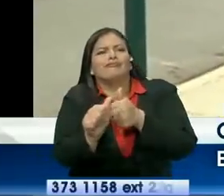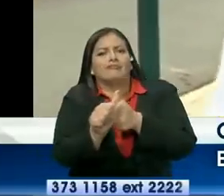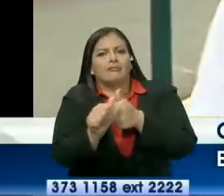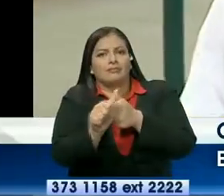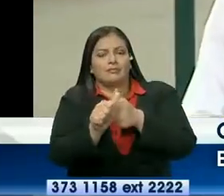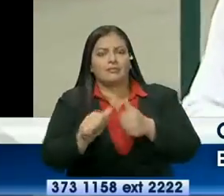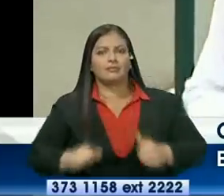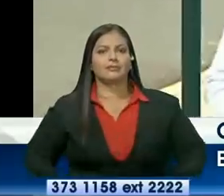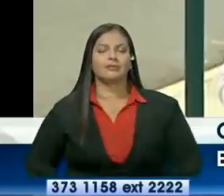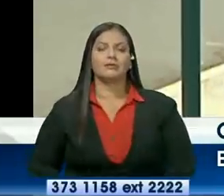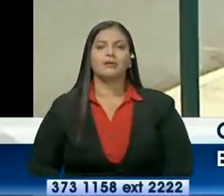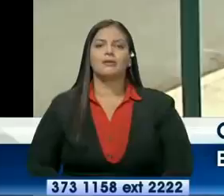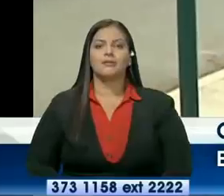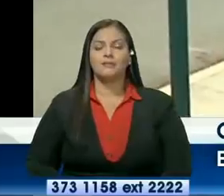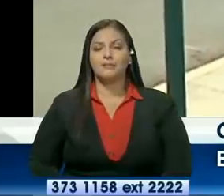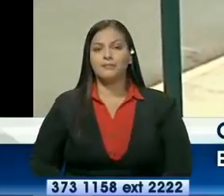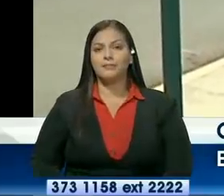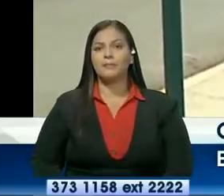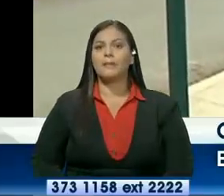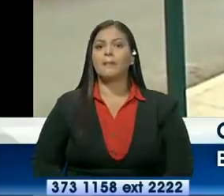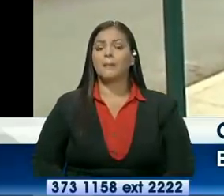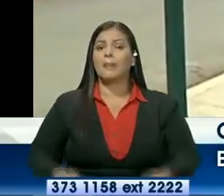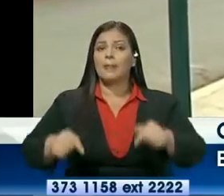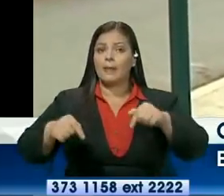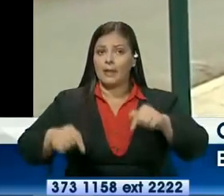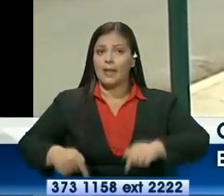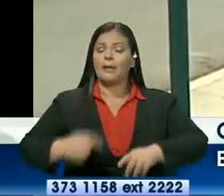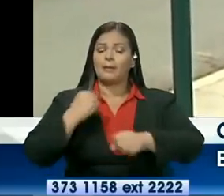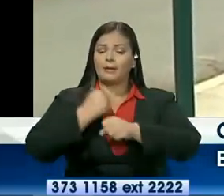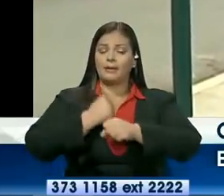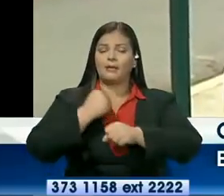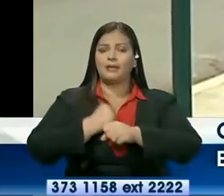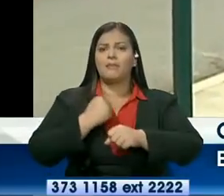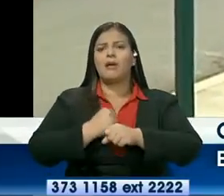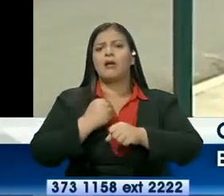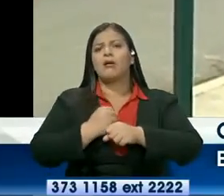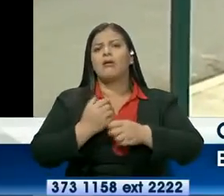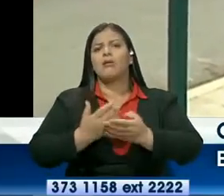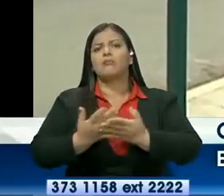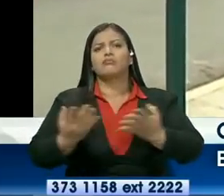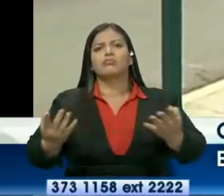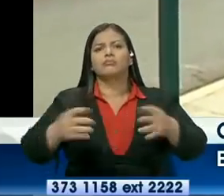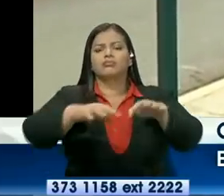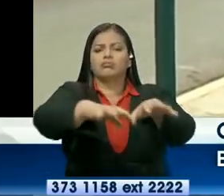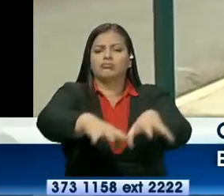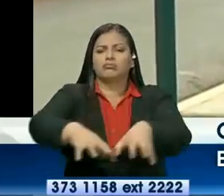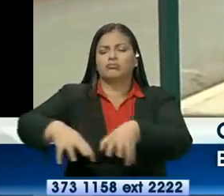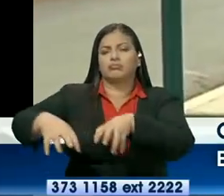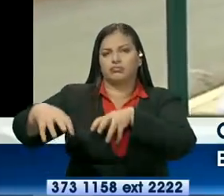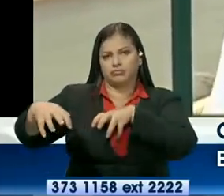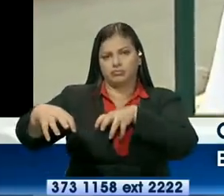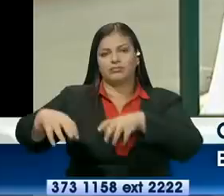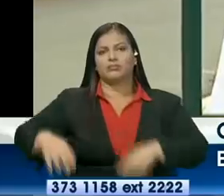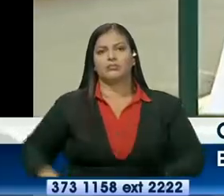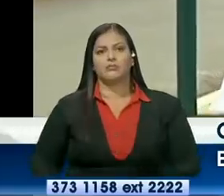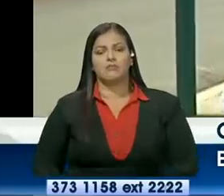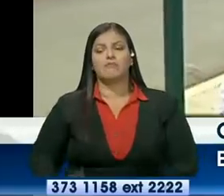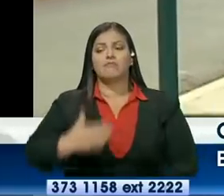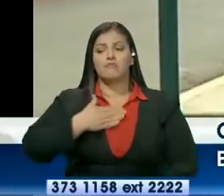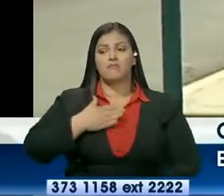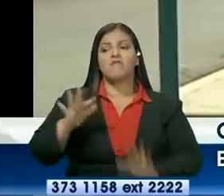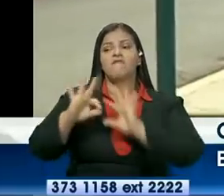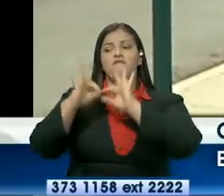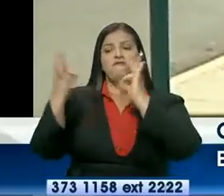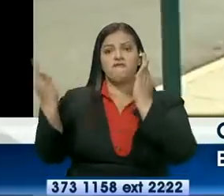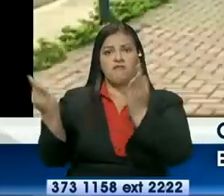Nosotros básicamente somos un cantón agrícola, por lo tanto Johnny Firmat es un agricultor. Vengo de familias de